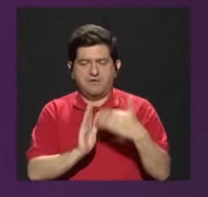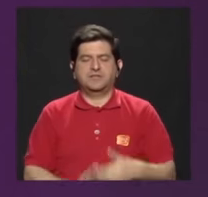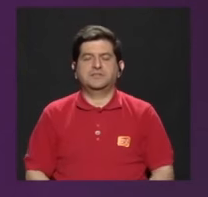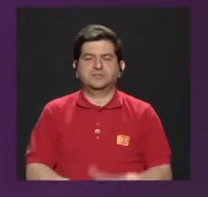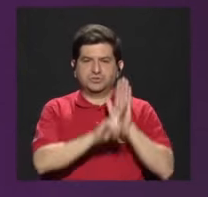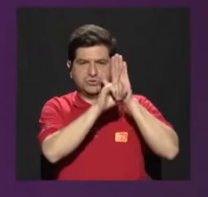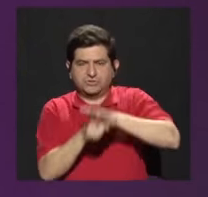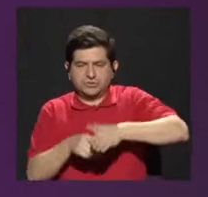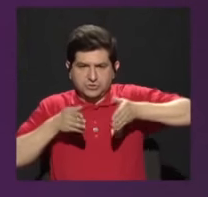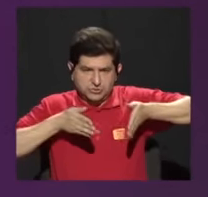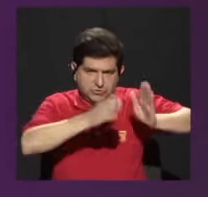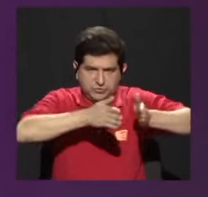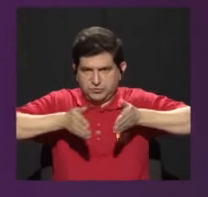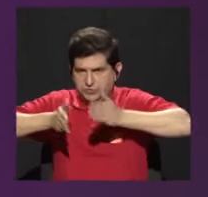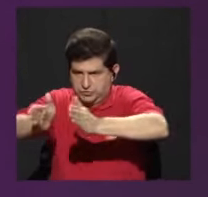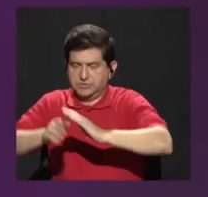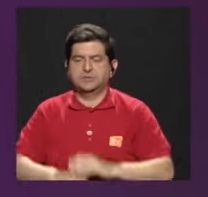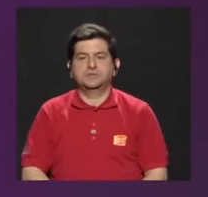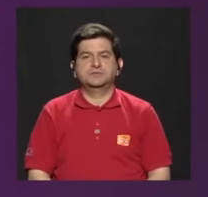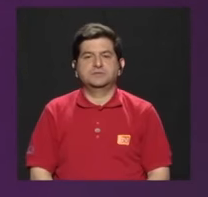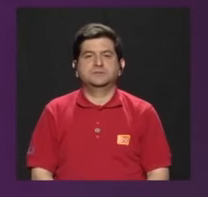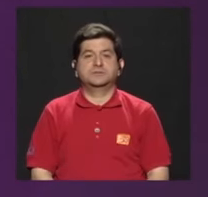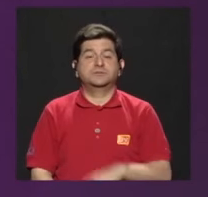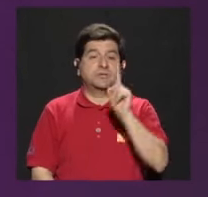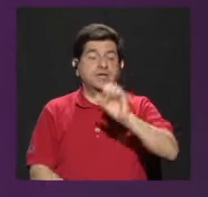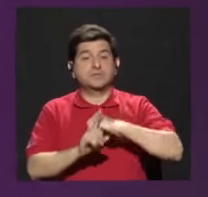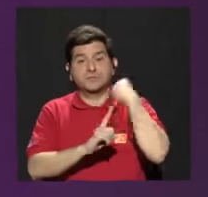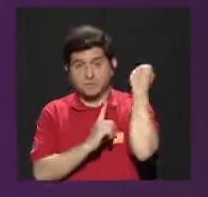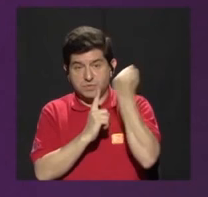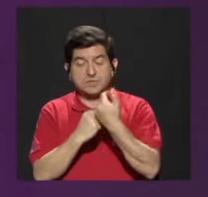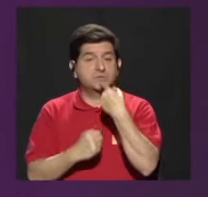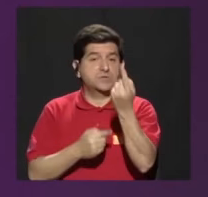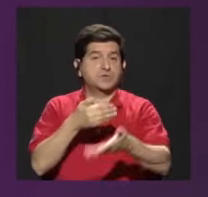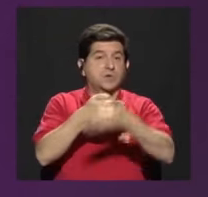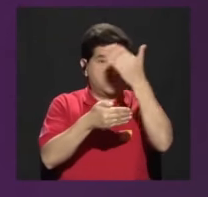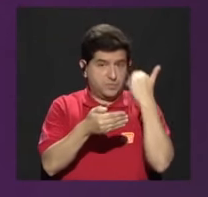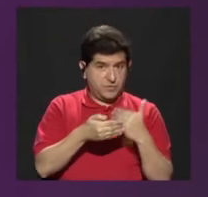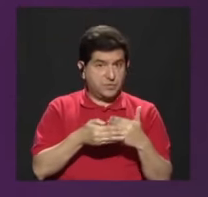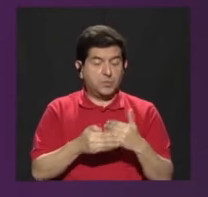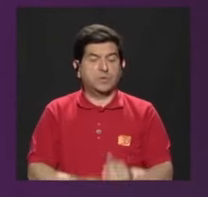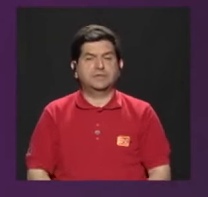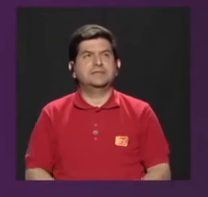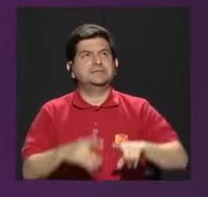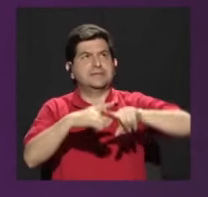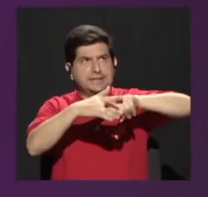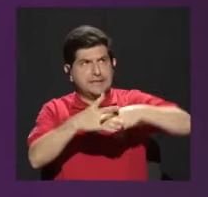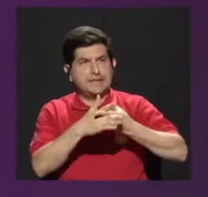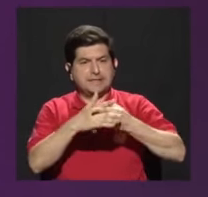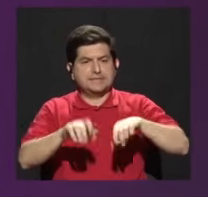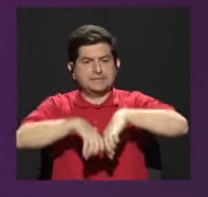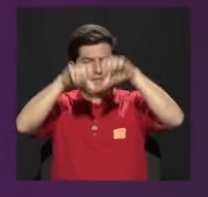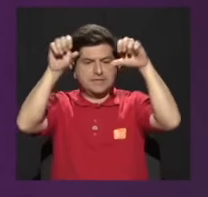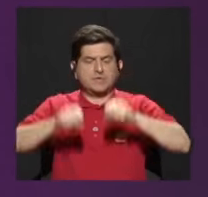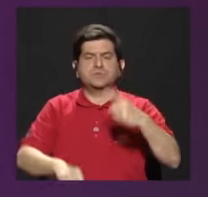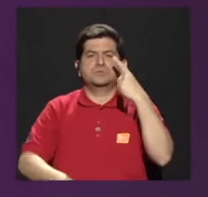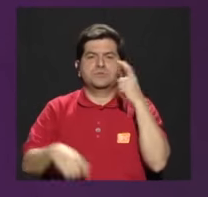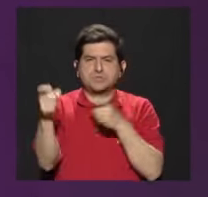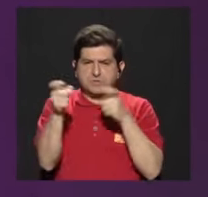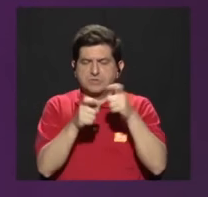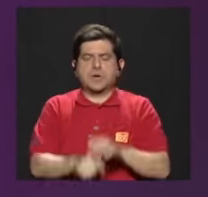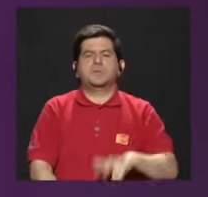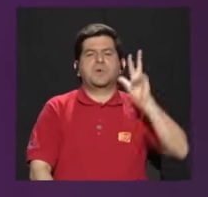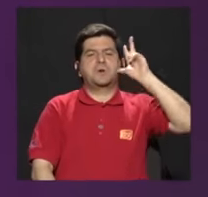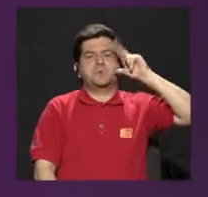callejero. Y bueno, es una manifestación, como vos decías al principio, que parte también del sistema patriarcal,